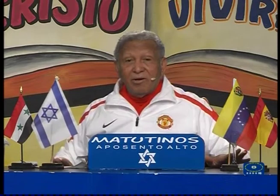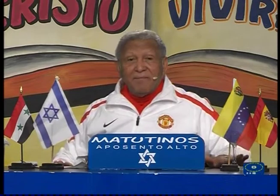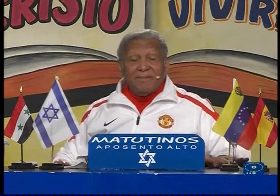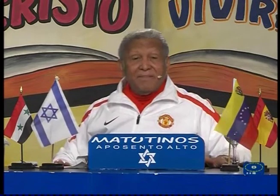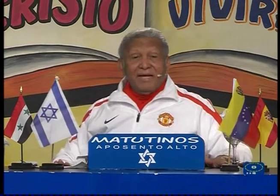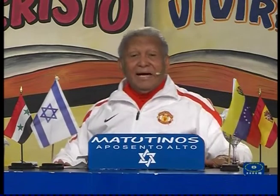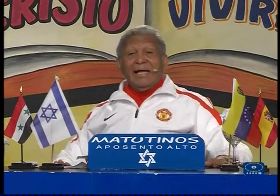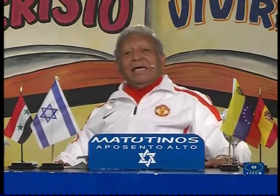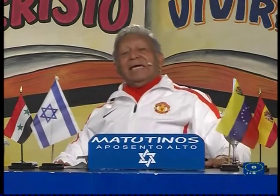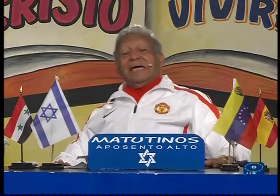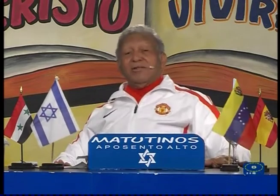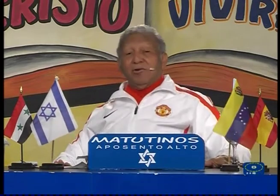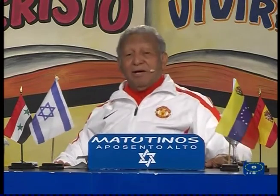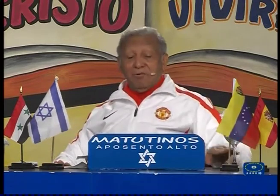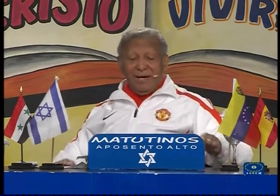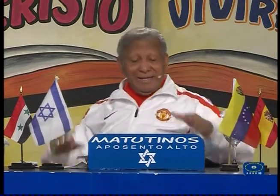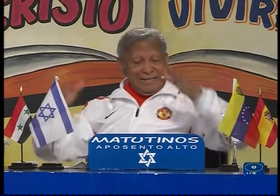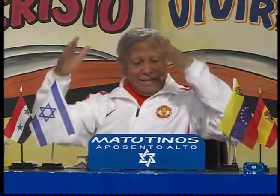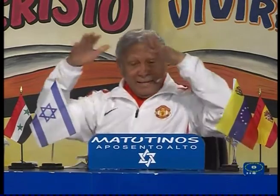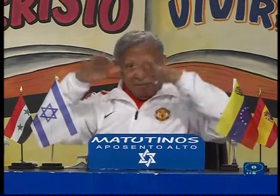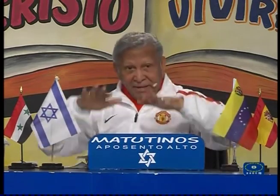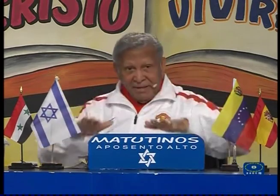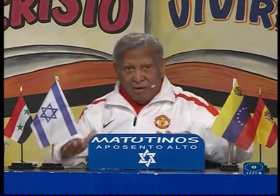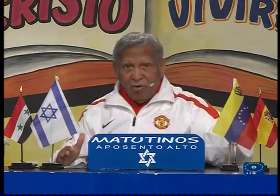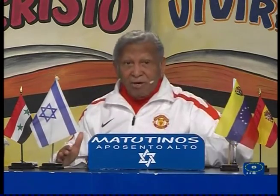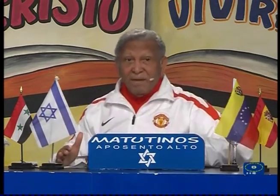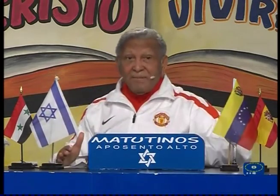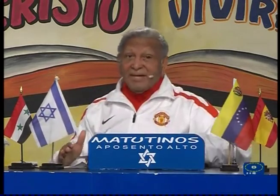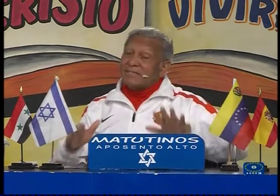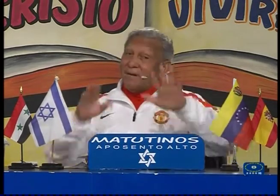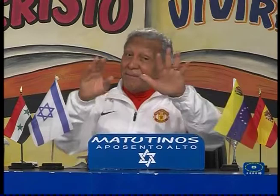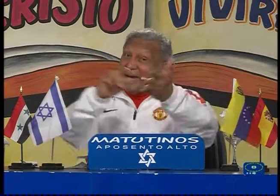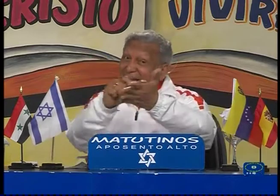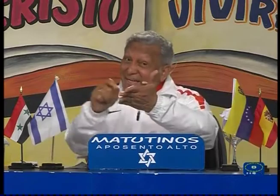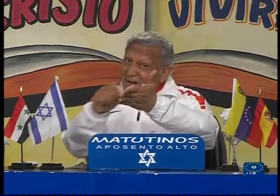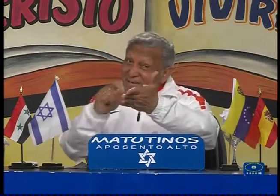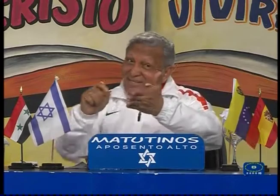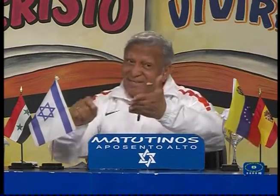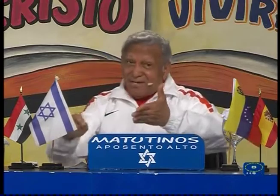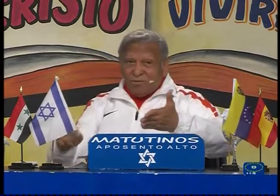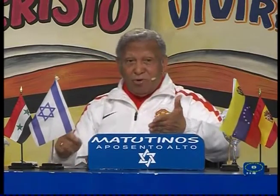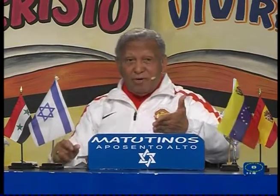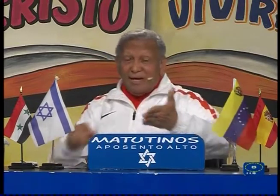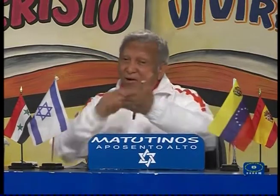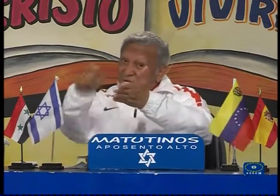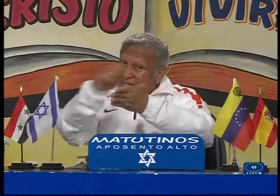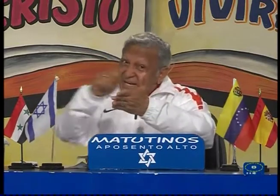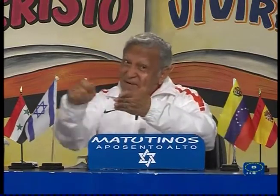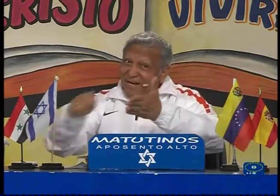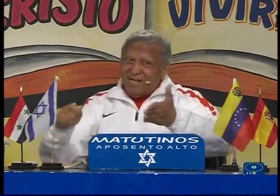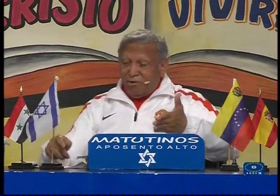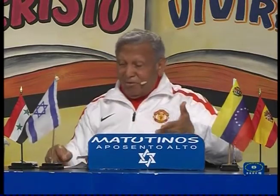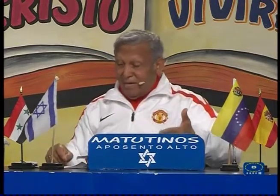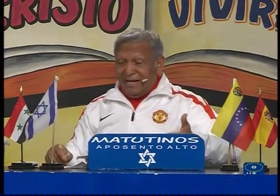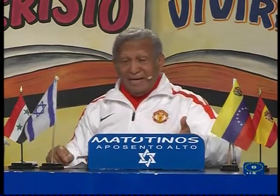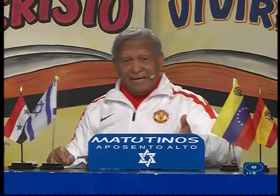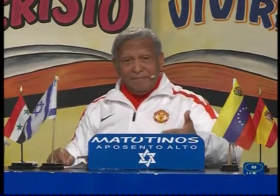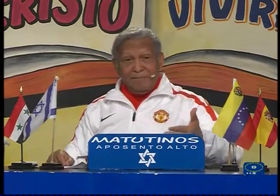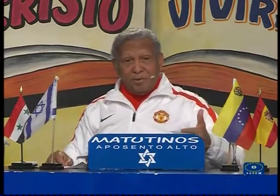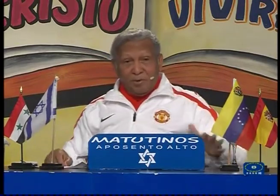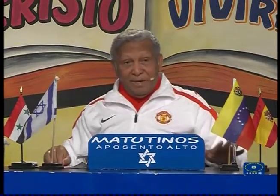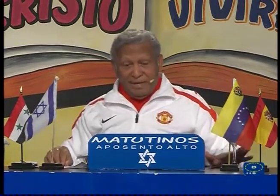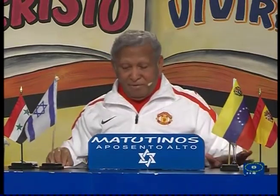Que Dios le bendiga y que Dios le guarde desde ahora y para siempre. Agarre el versículo, que no se le vaya a